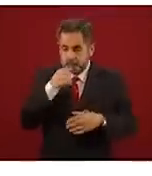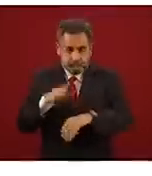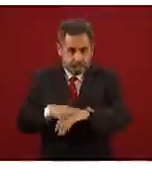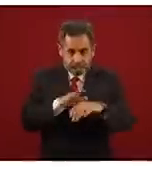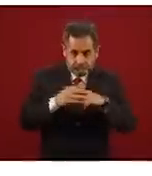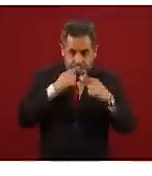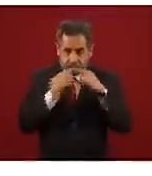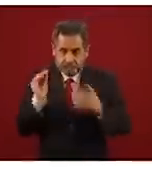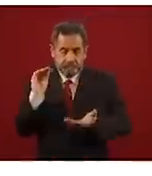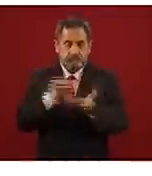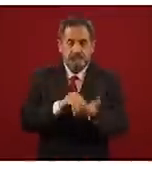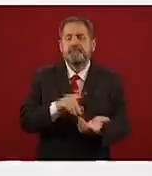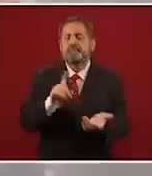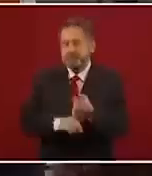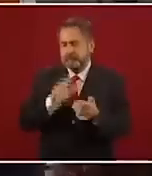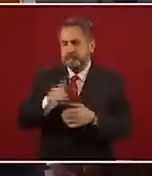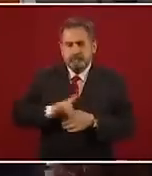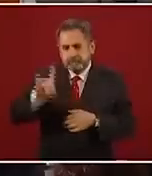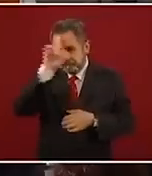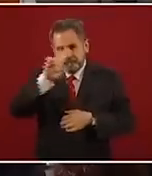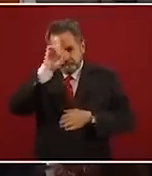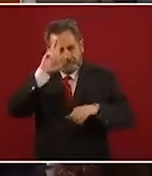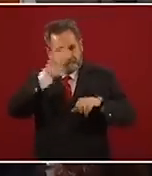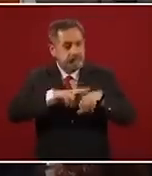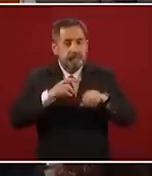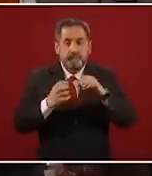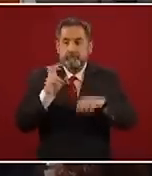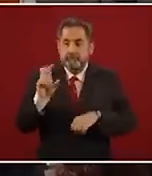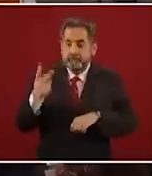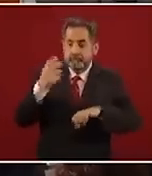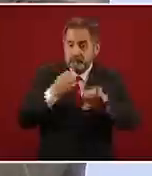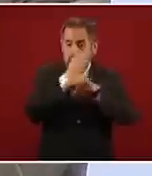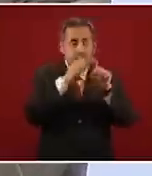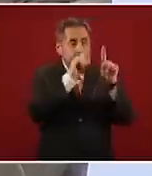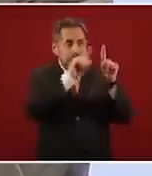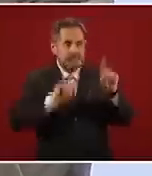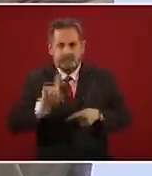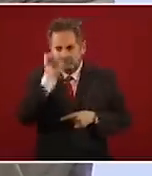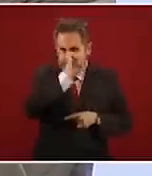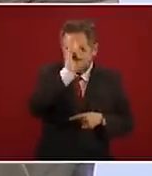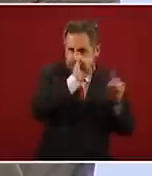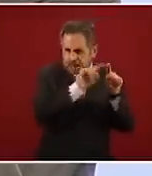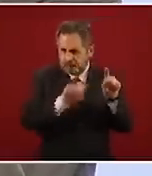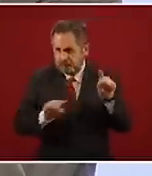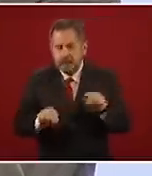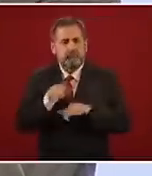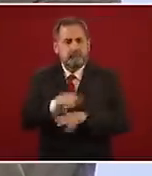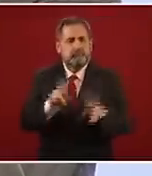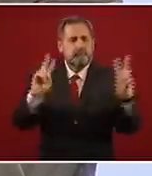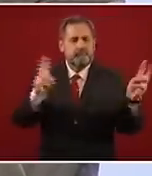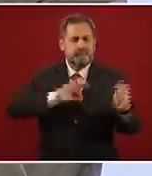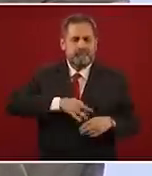hemos instalado un grupo asesor científico con las y los mejores especialistas en enfermedades infecciosas y en